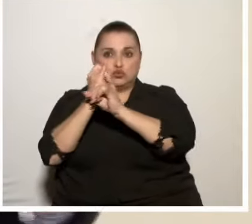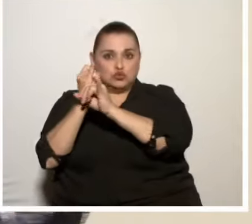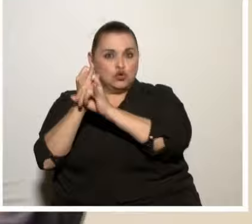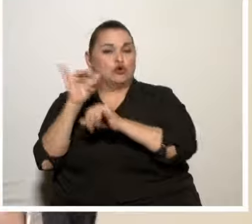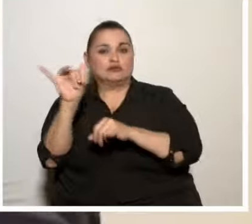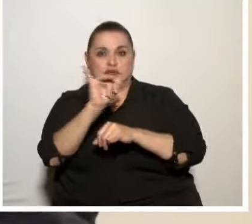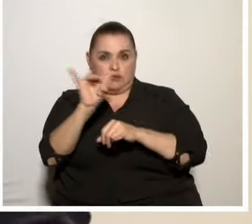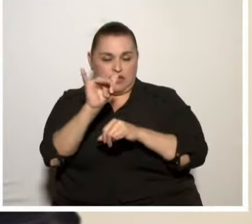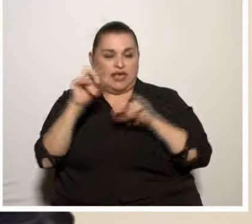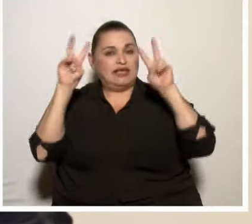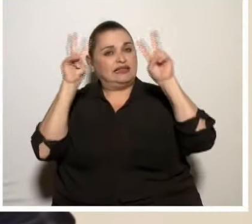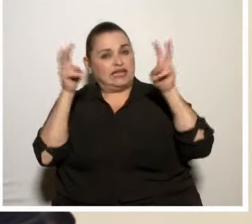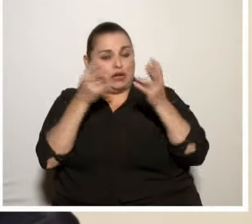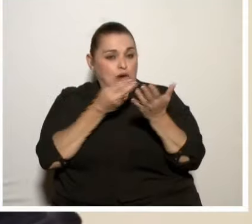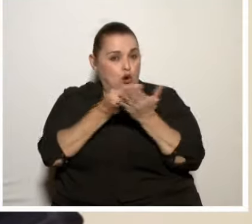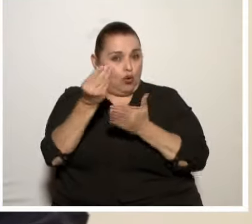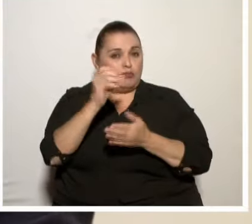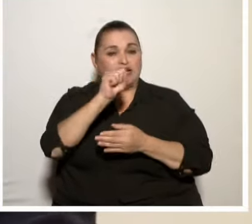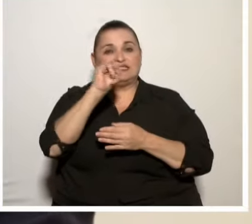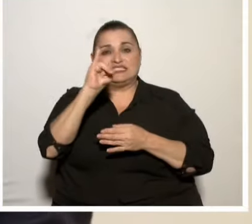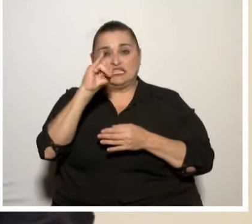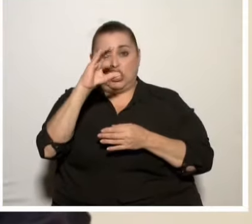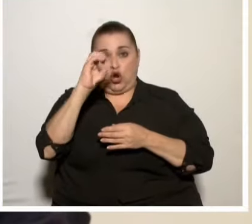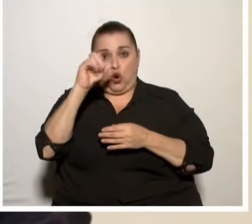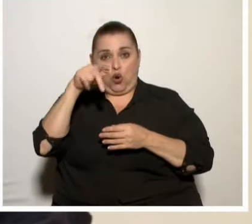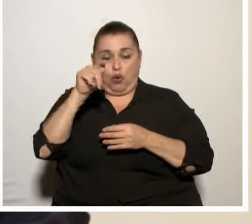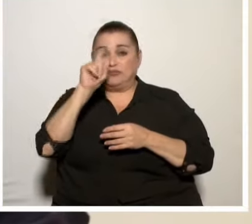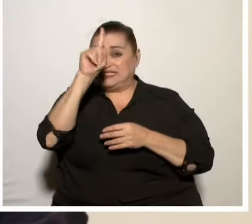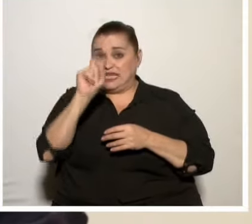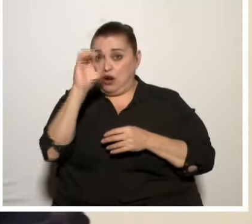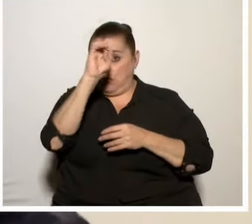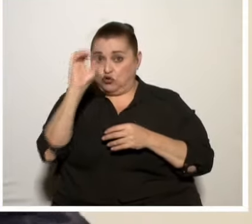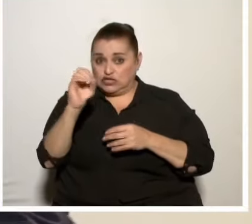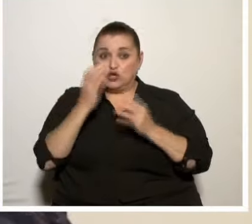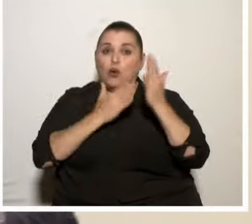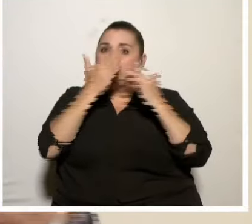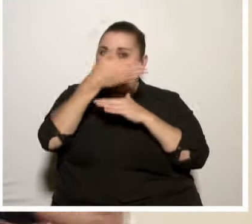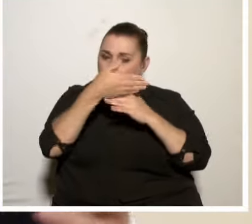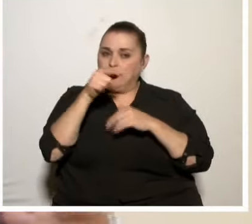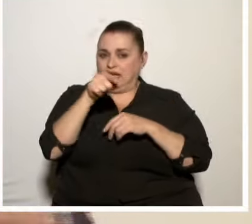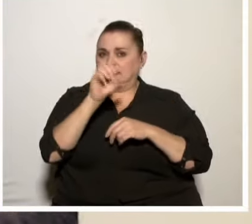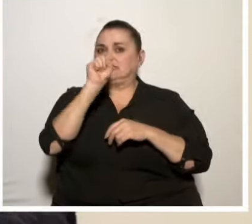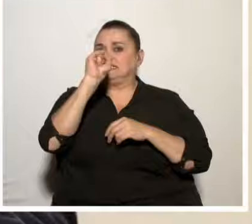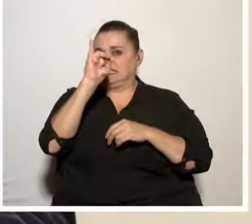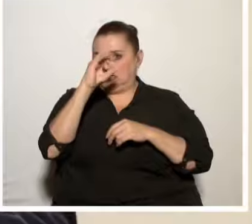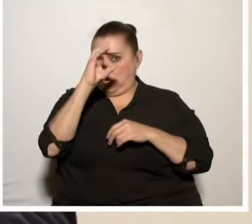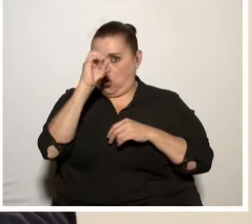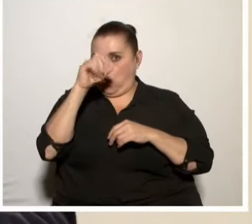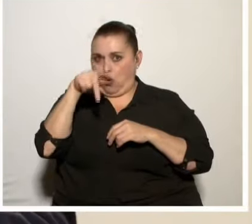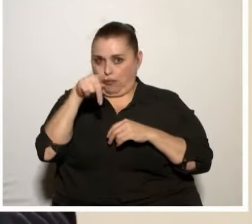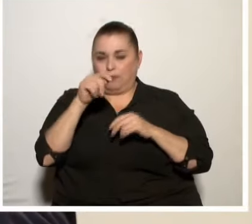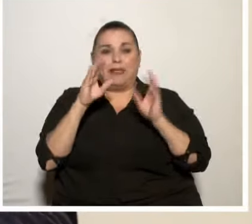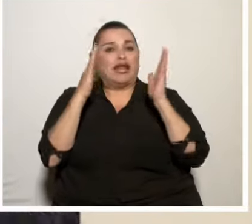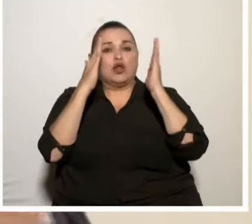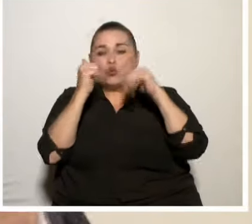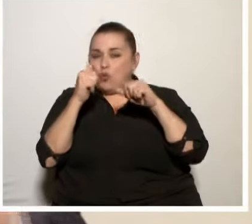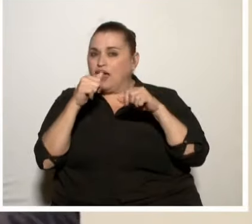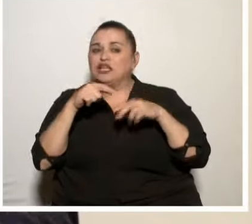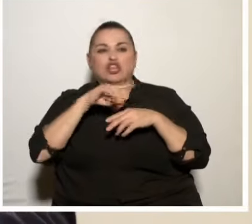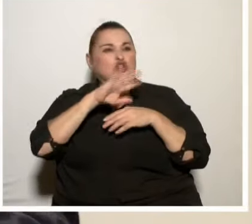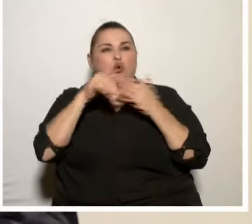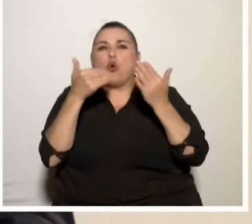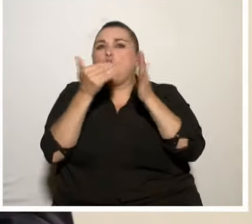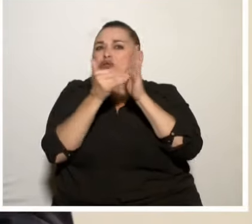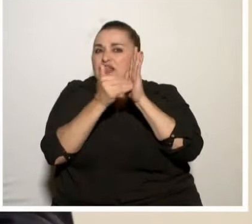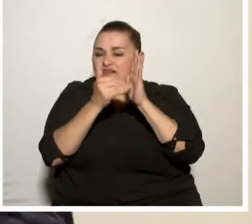supuesto, el tema de las compras en SICOP, que el 100% de las compras sean a través del sistema de SICOP para que pues no estemos y no volvamos a